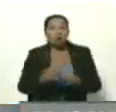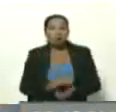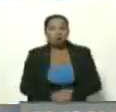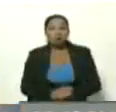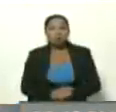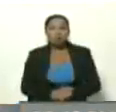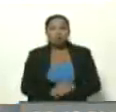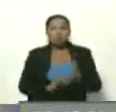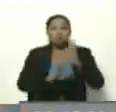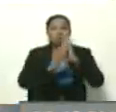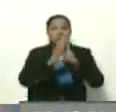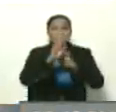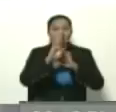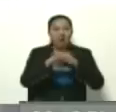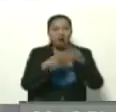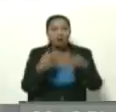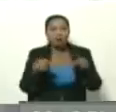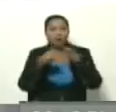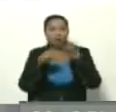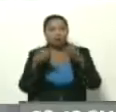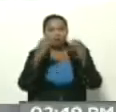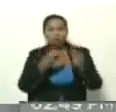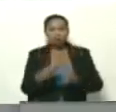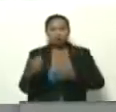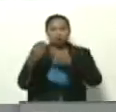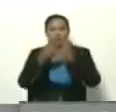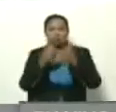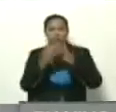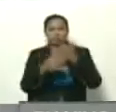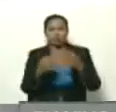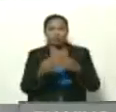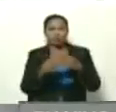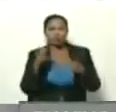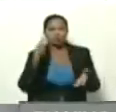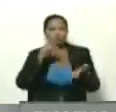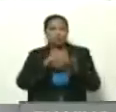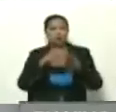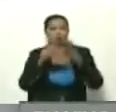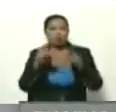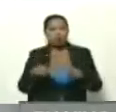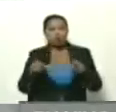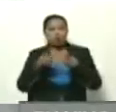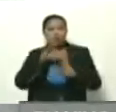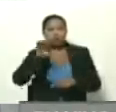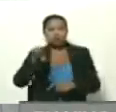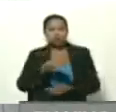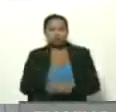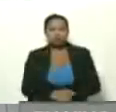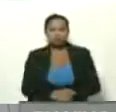que el crecimiento económico llegue también a todos los rincones del país,